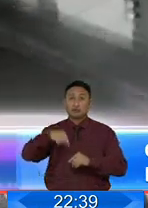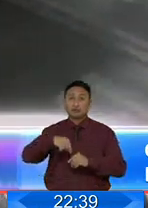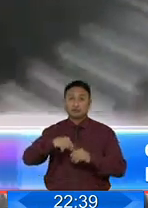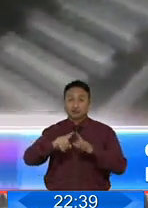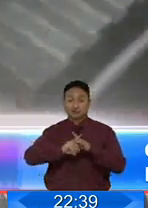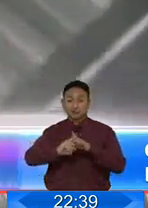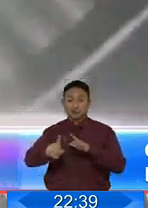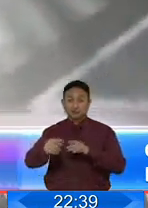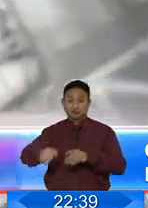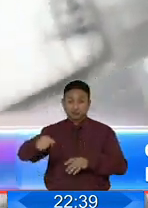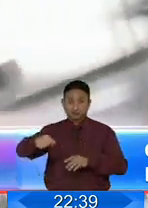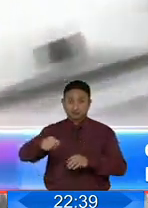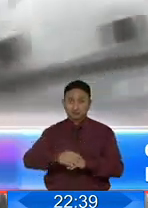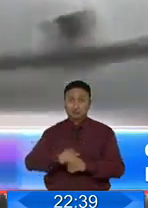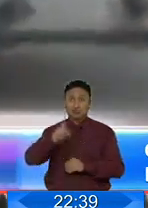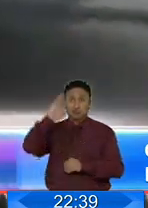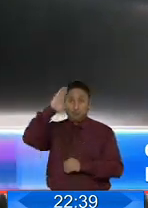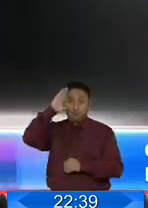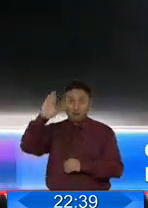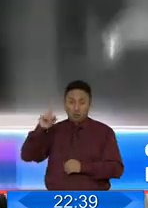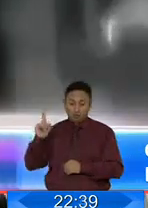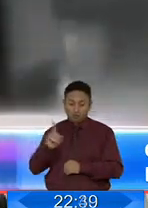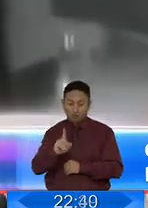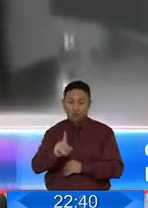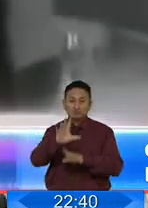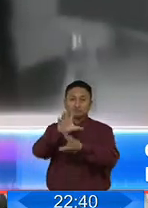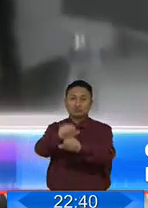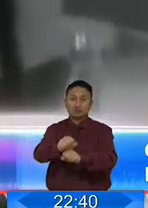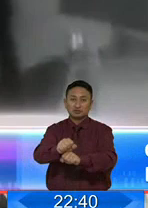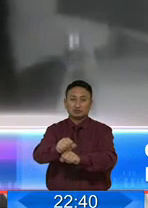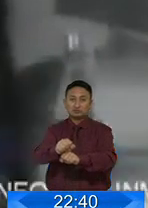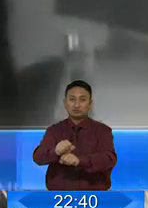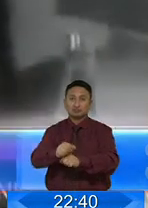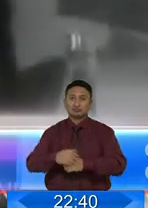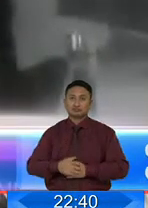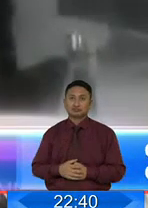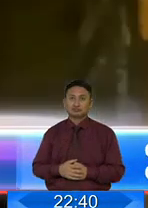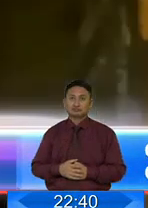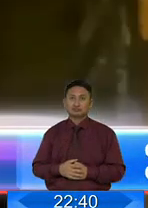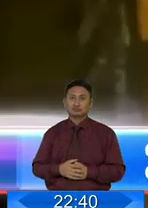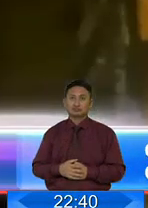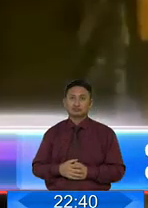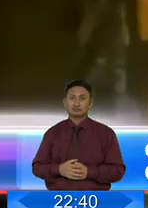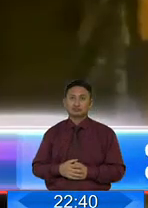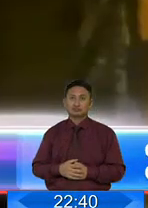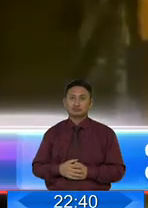escapaban con lo robado, la Policía Nacional los capturó cuadras más adelante.